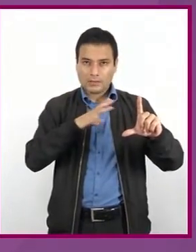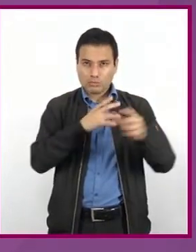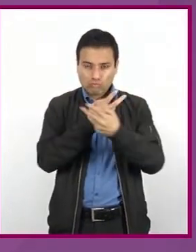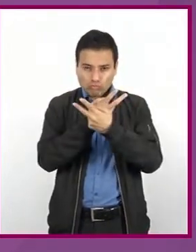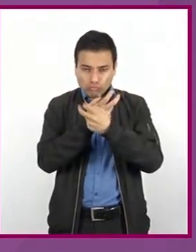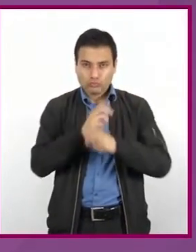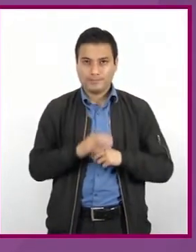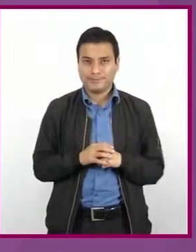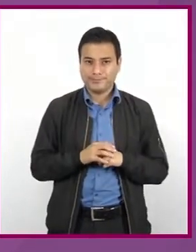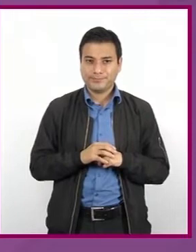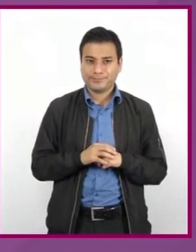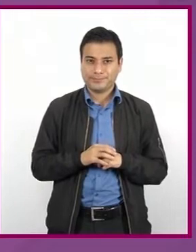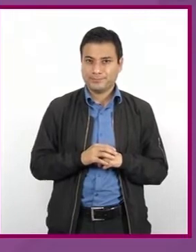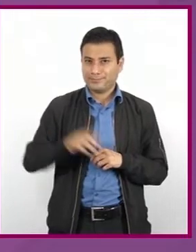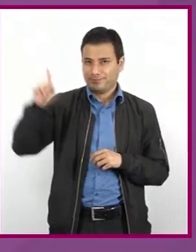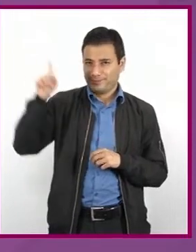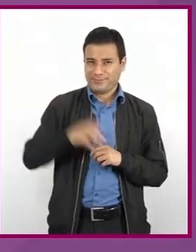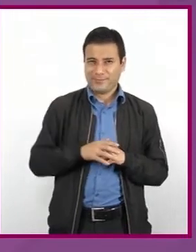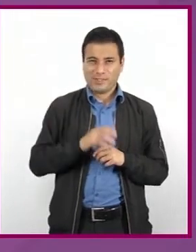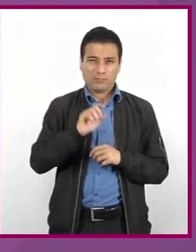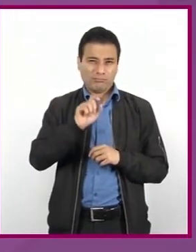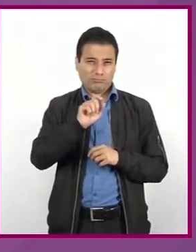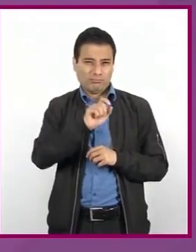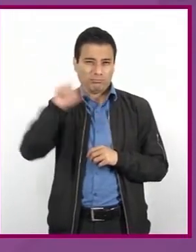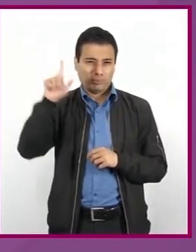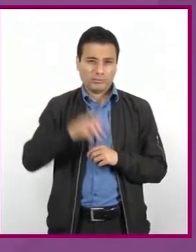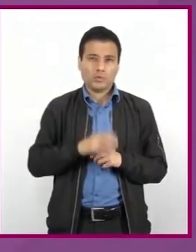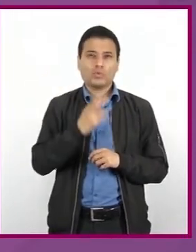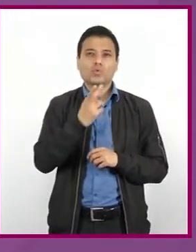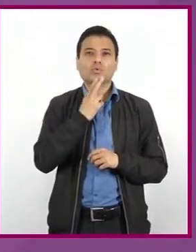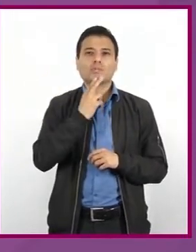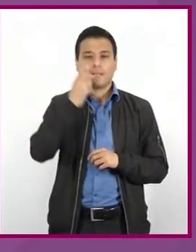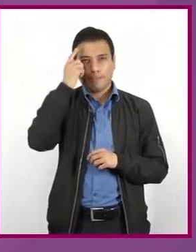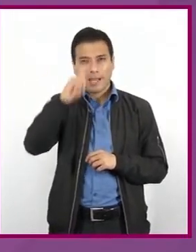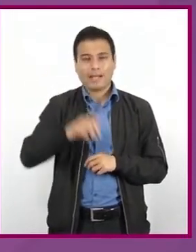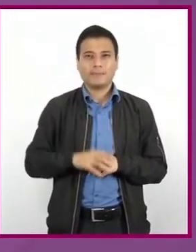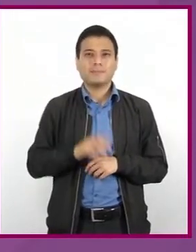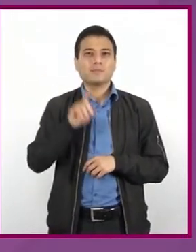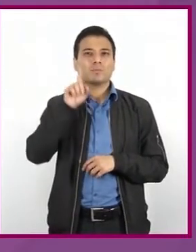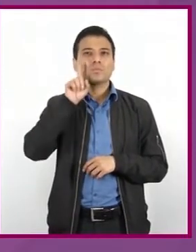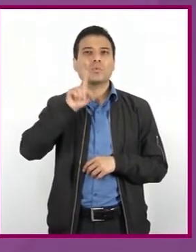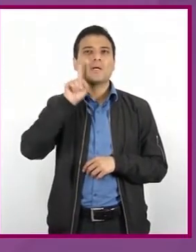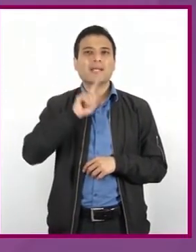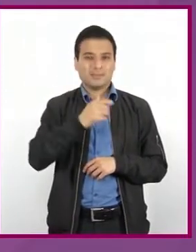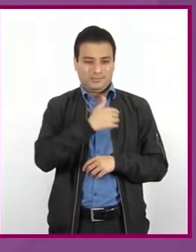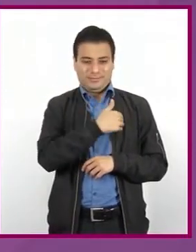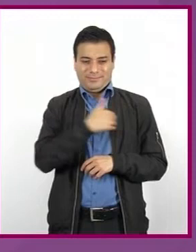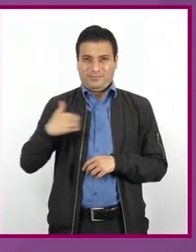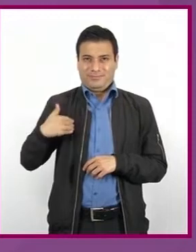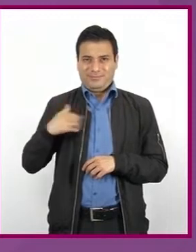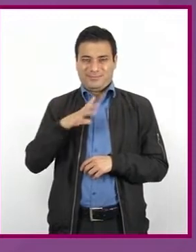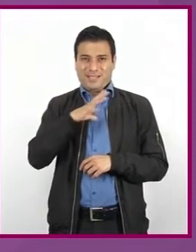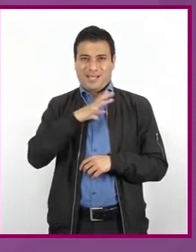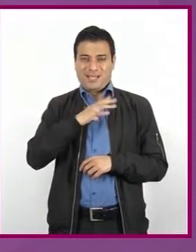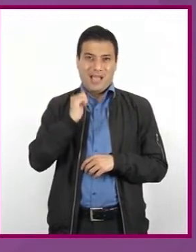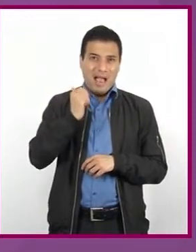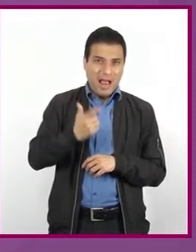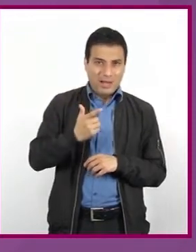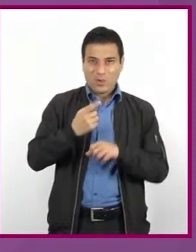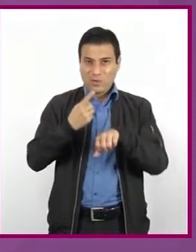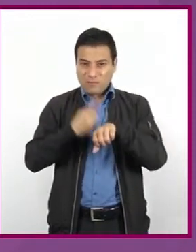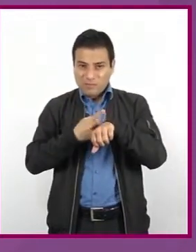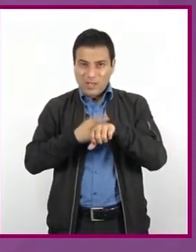En la radiología especializada se utilizan en las mamografías para diagnosticar lesiones mamarias benignas y